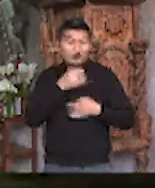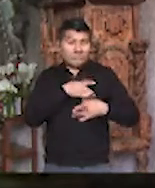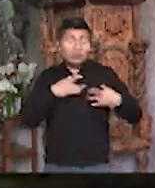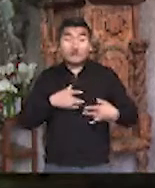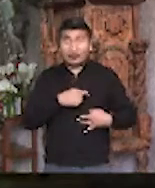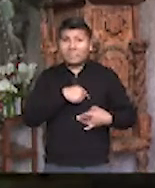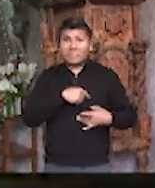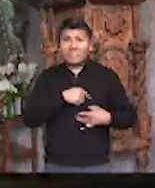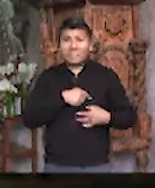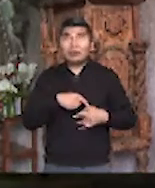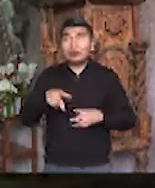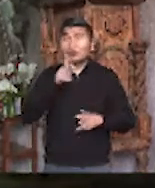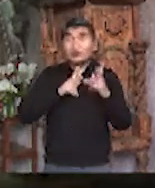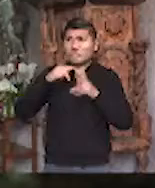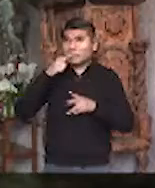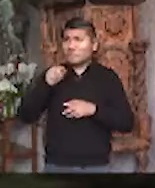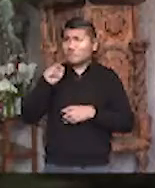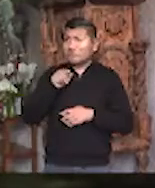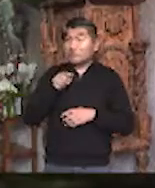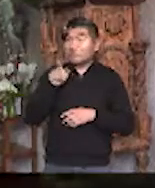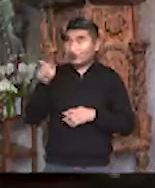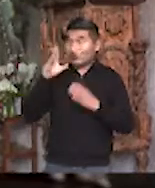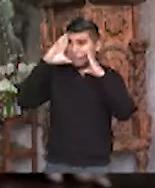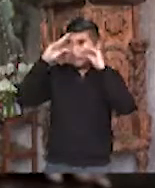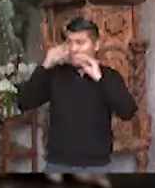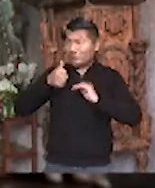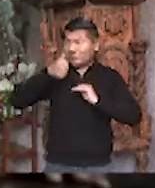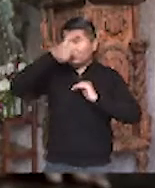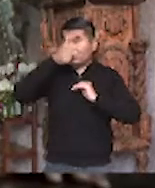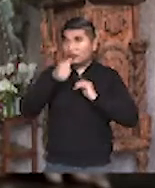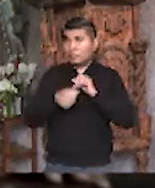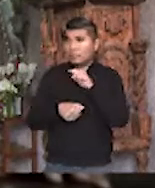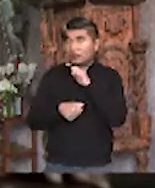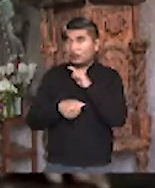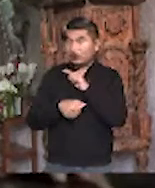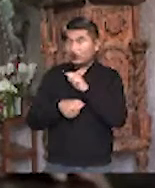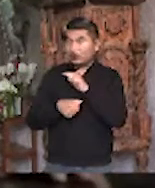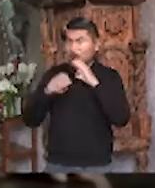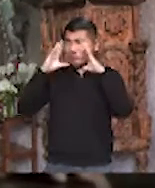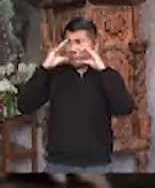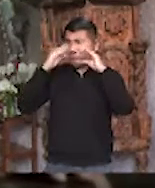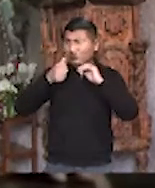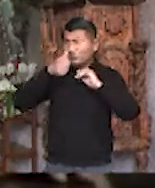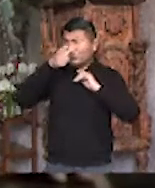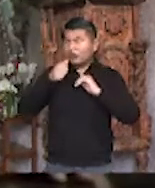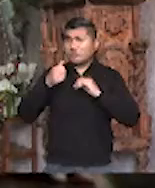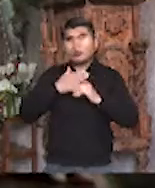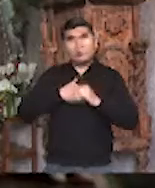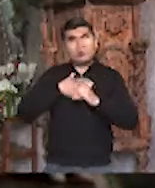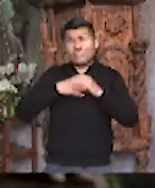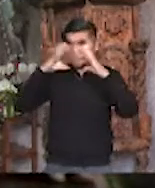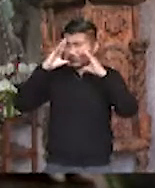aquí lo proclama maestro ravi enséñanos la